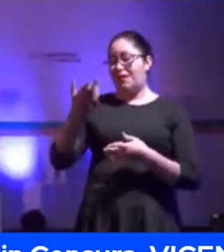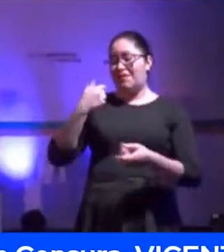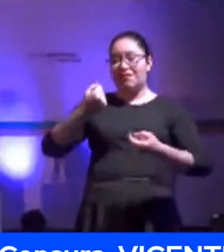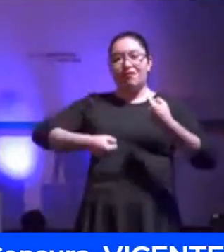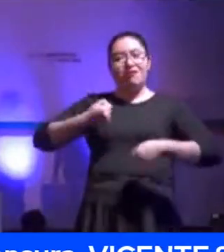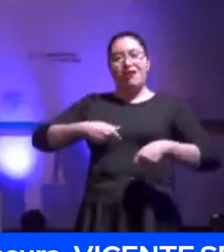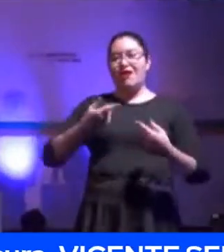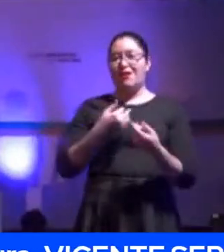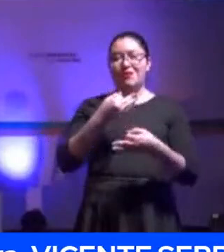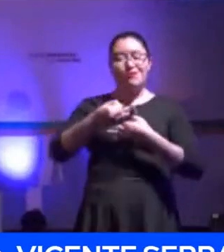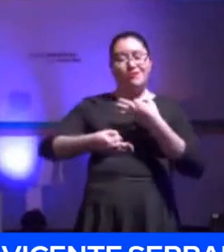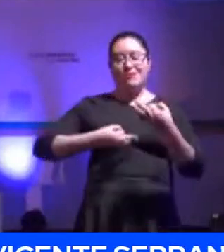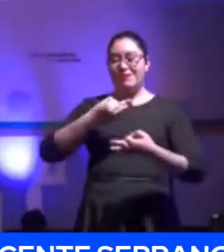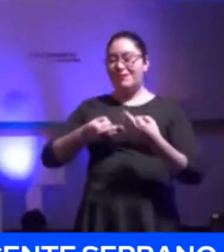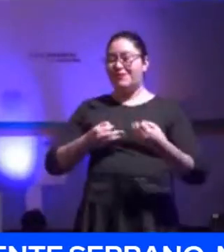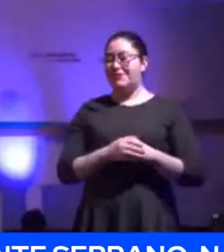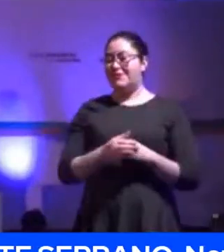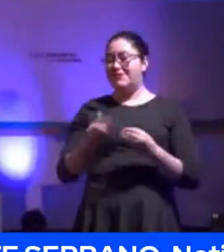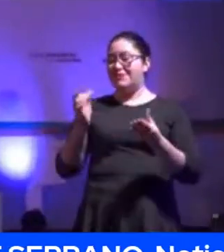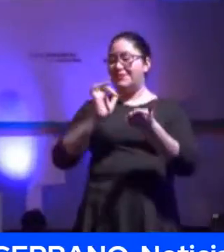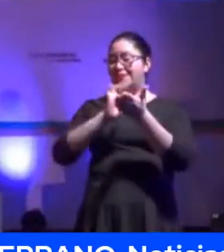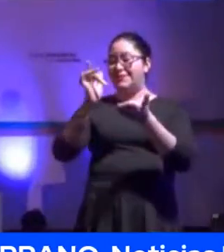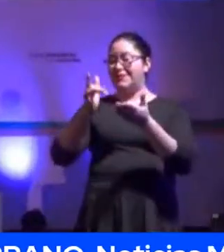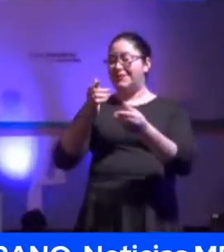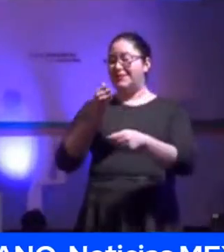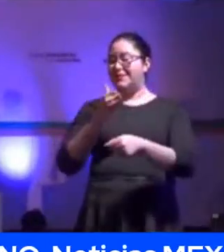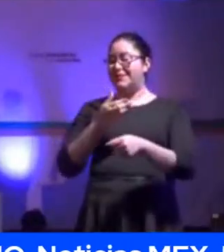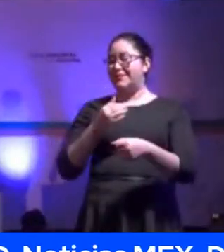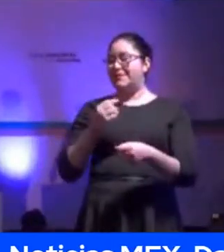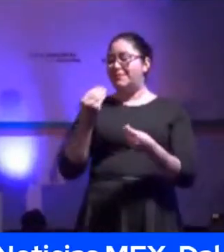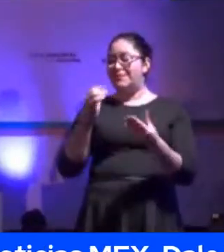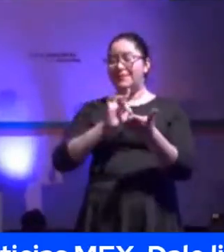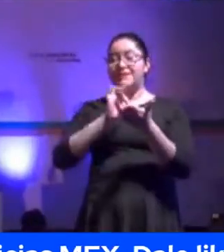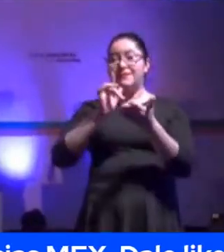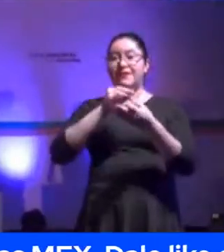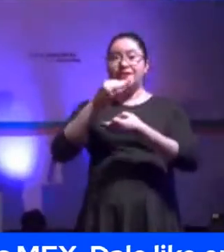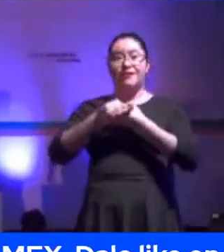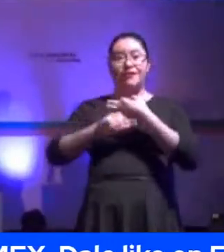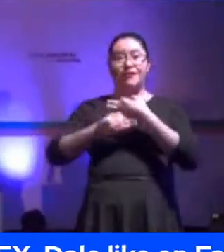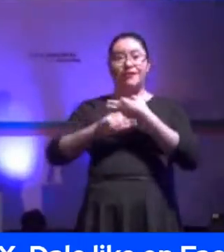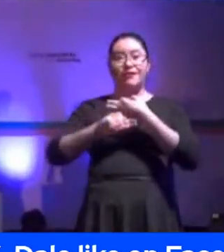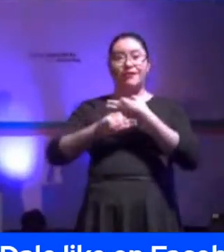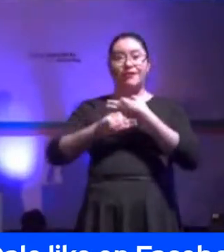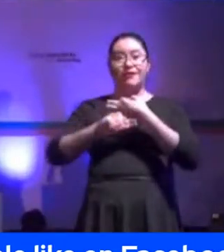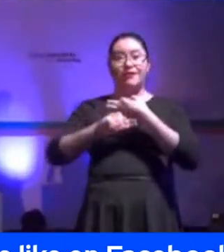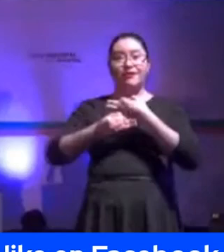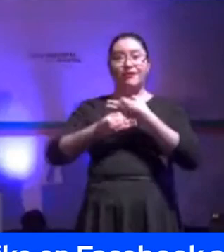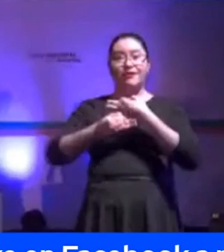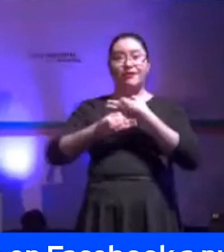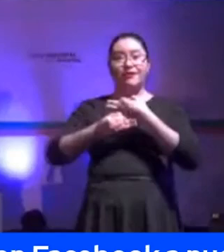aguantó, o sea que aguanta cualquier cosa. Muchas gracias a los compañeros, muchísimas gracias a toda gente de producción, gracias a